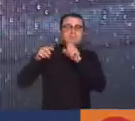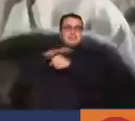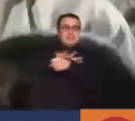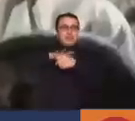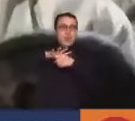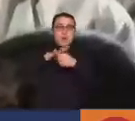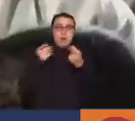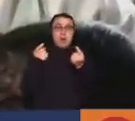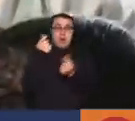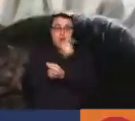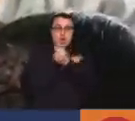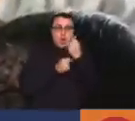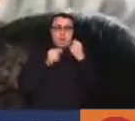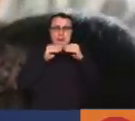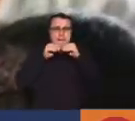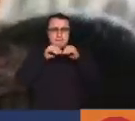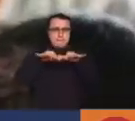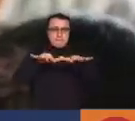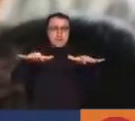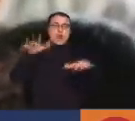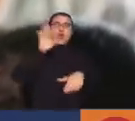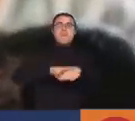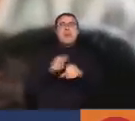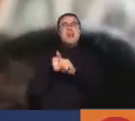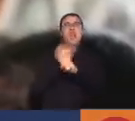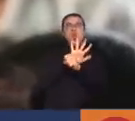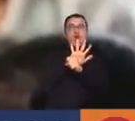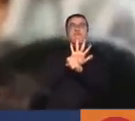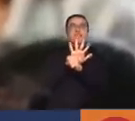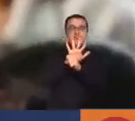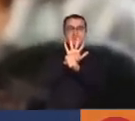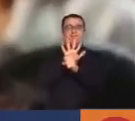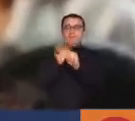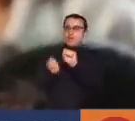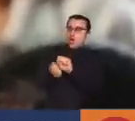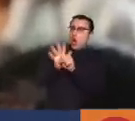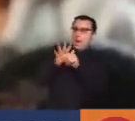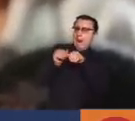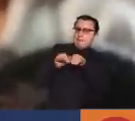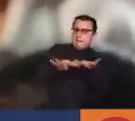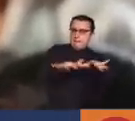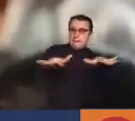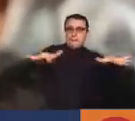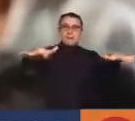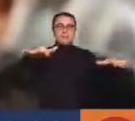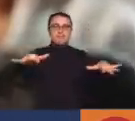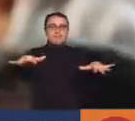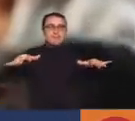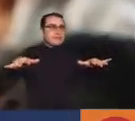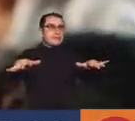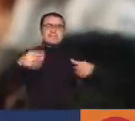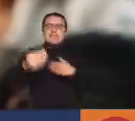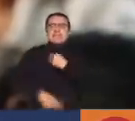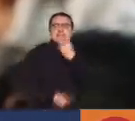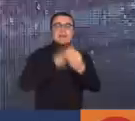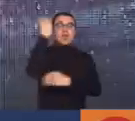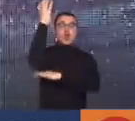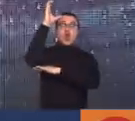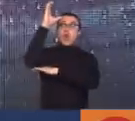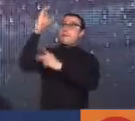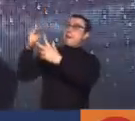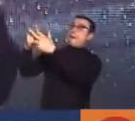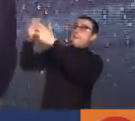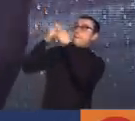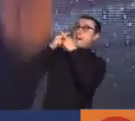se desata a partir del COVID, en donde prácticamente lo que se hizo fue endeudar el país